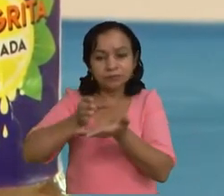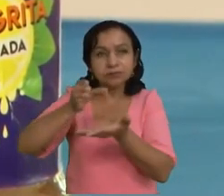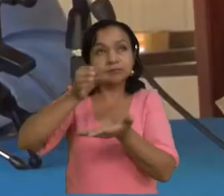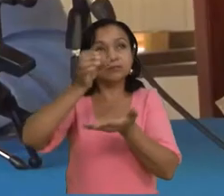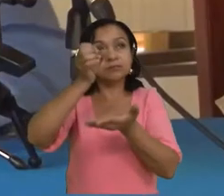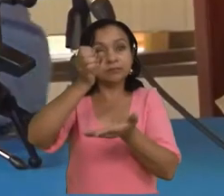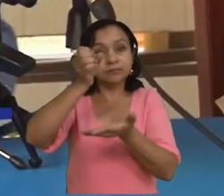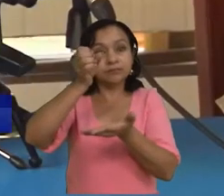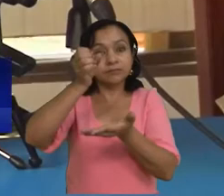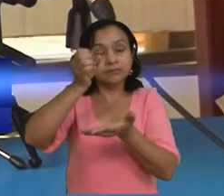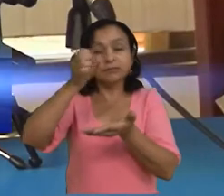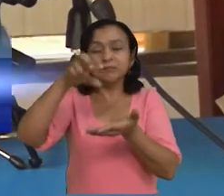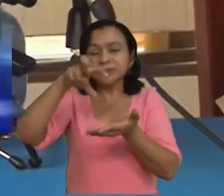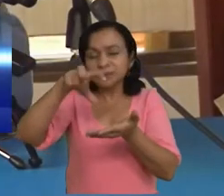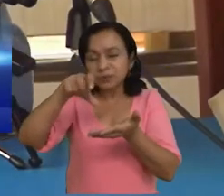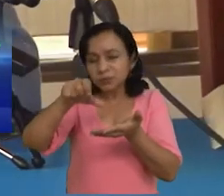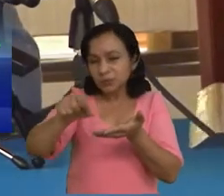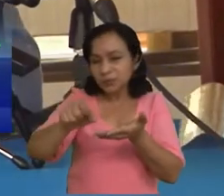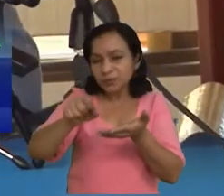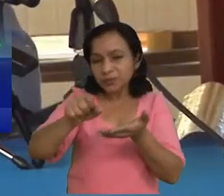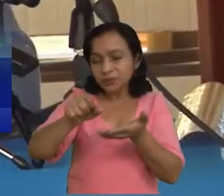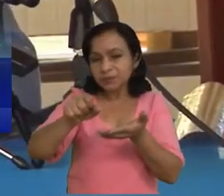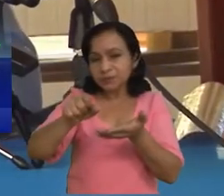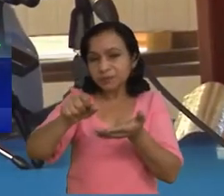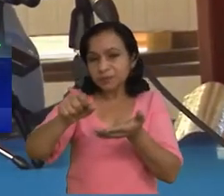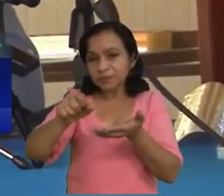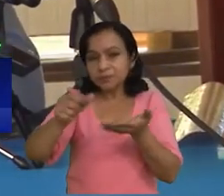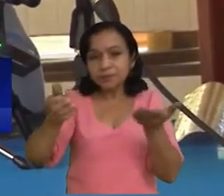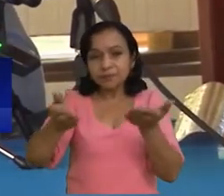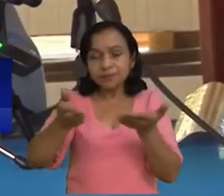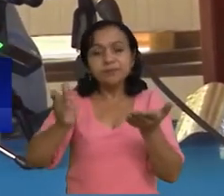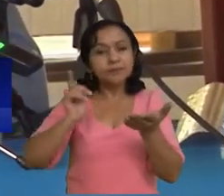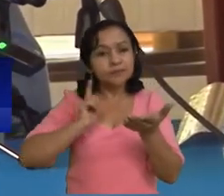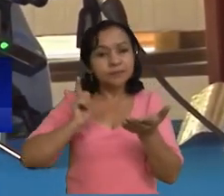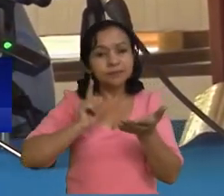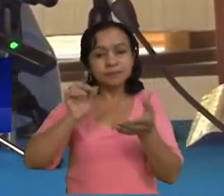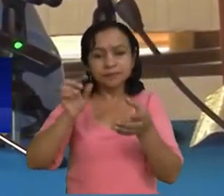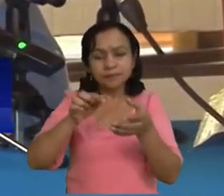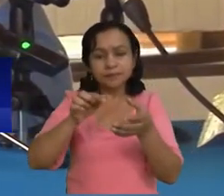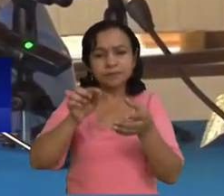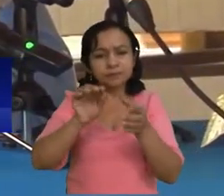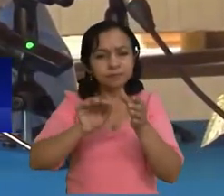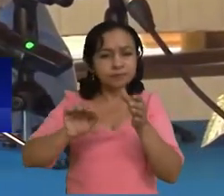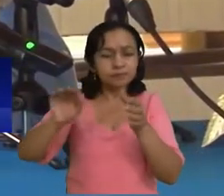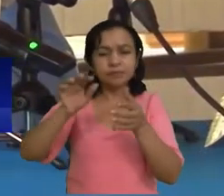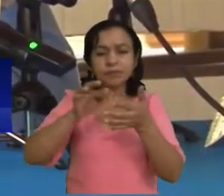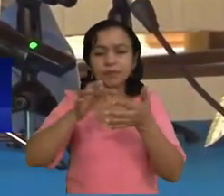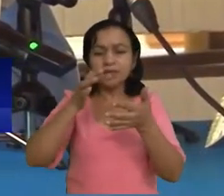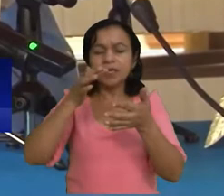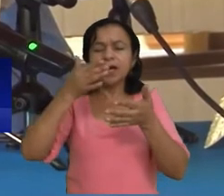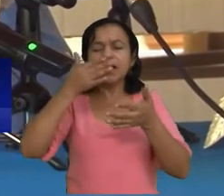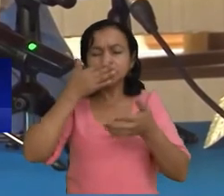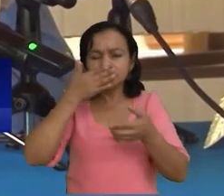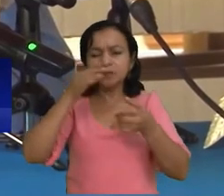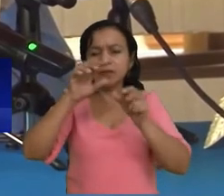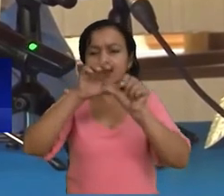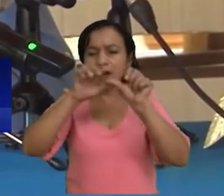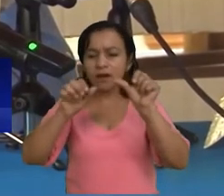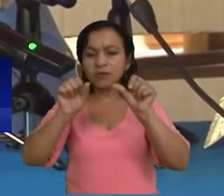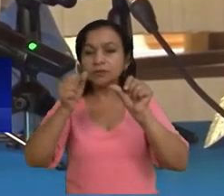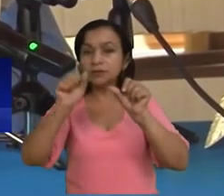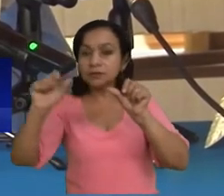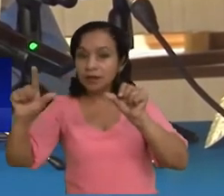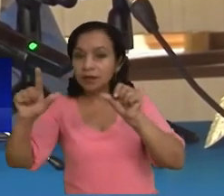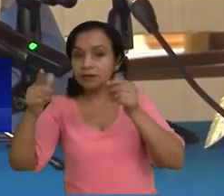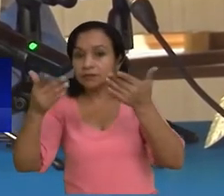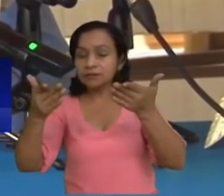un jugo de naranja agria que le agregamos valor con pimienta, ajo y sal. Así que